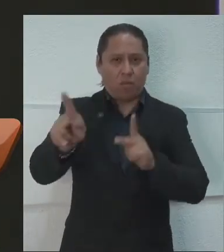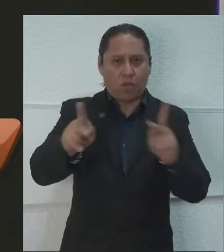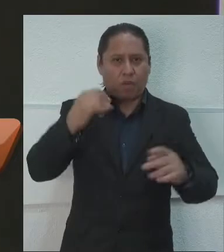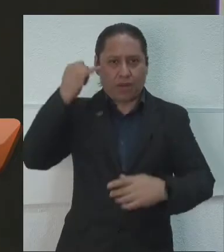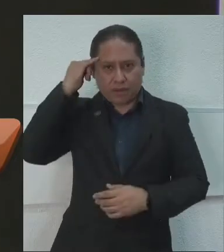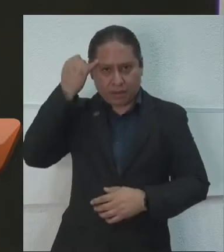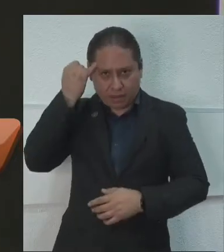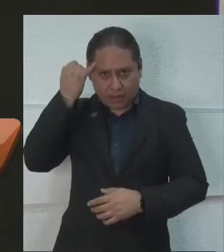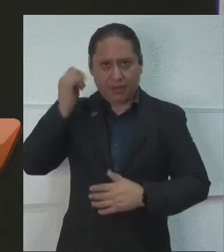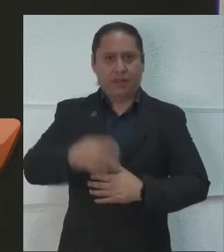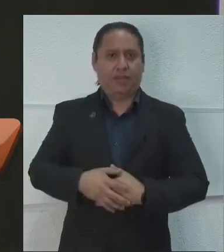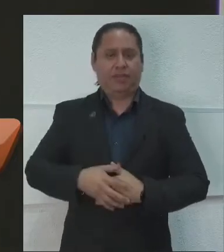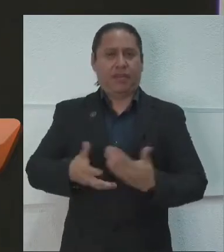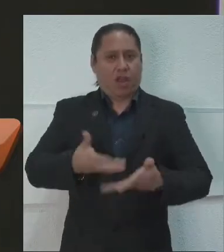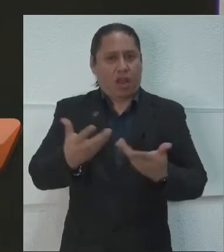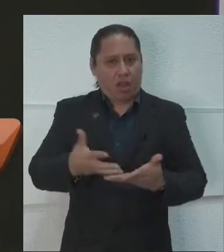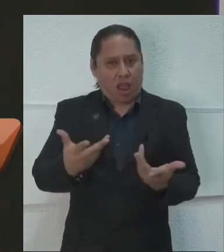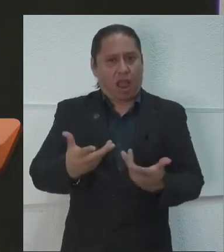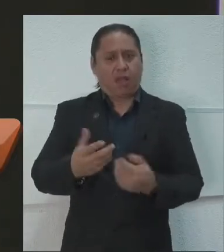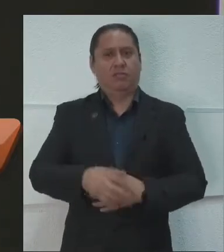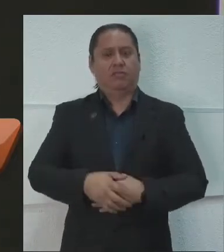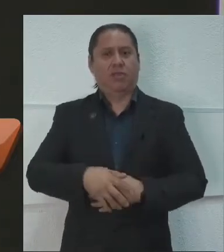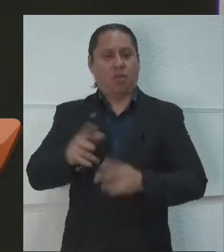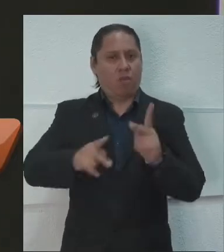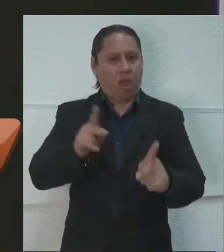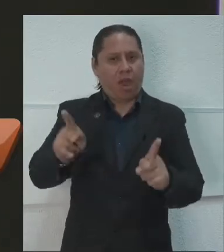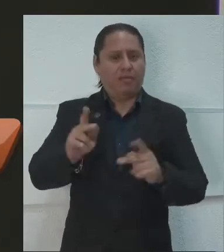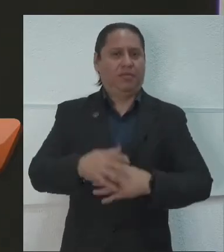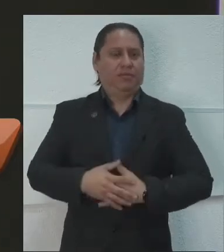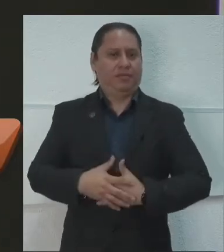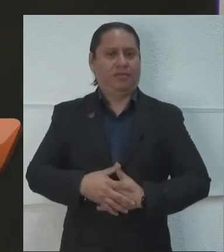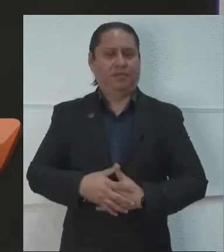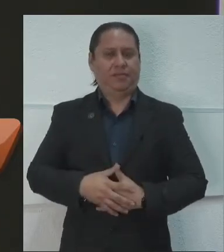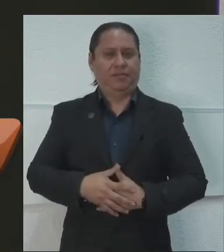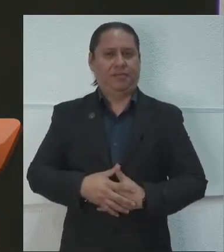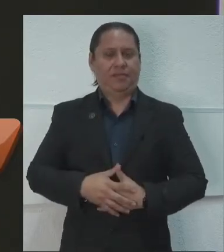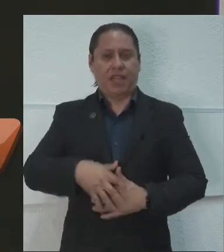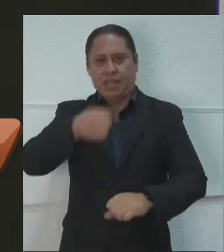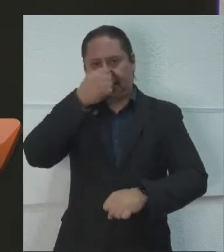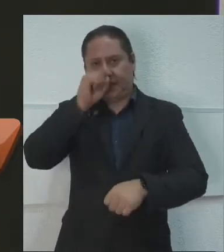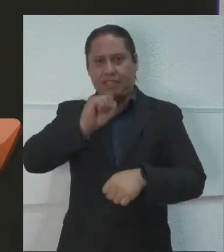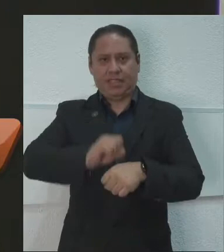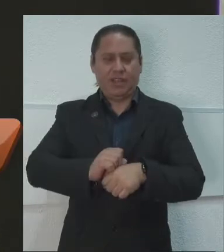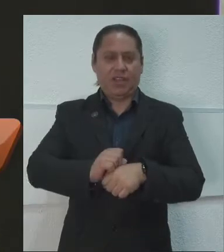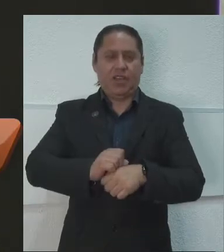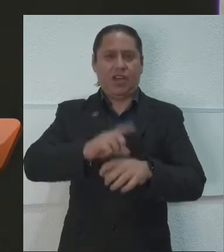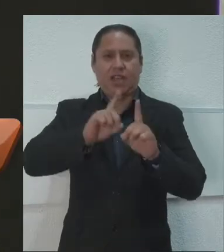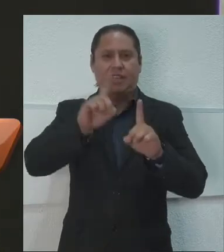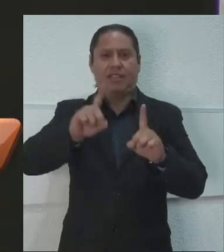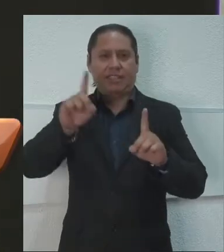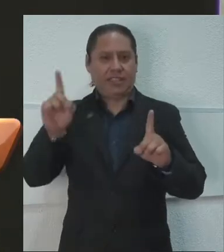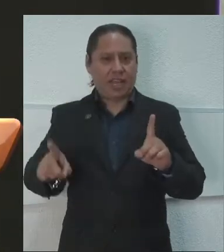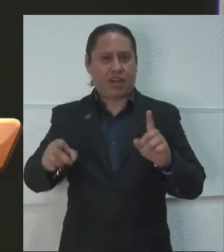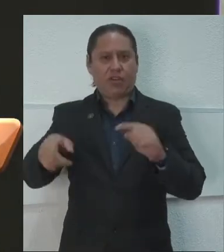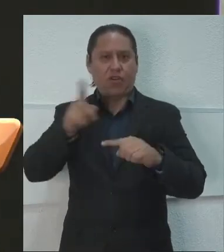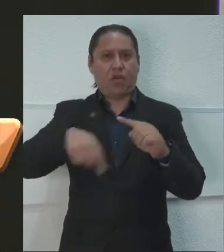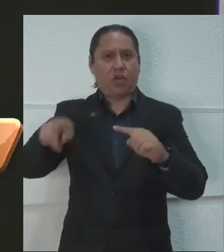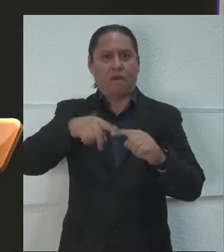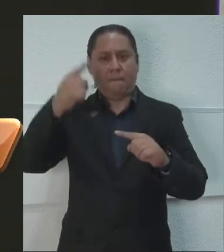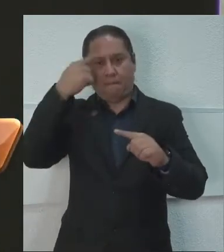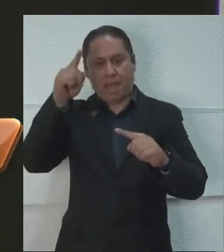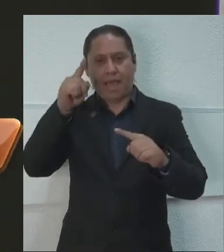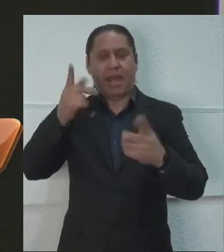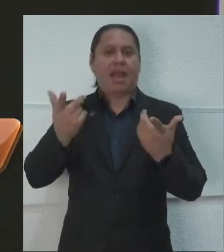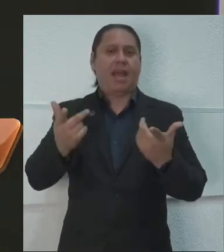indígena, campesina y rural. Hablo precisamente de la Secretaría de Desarrollo Sustentable para Pueblos